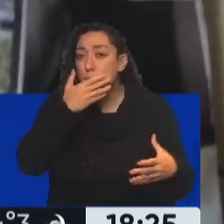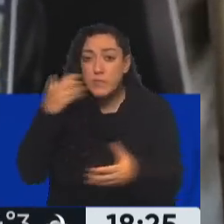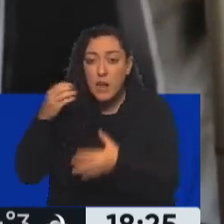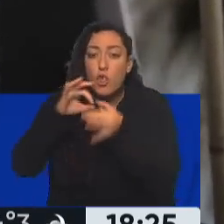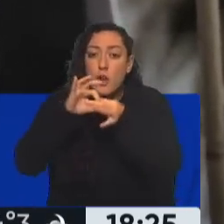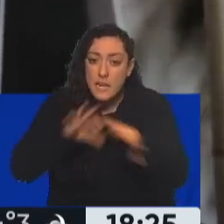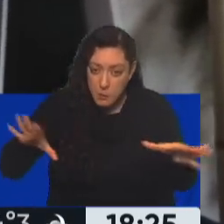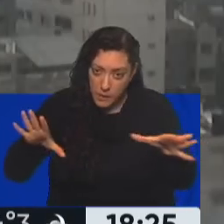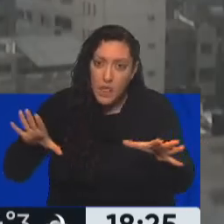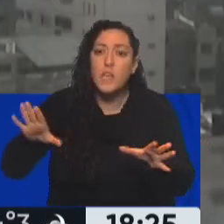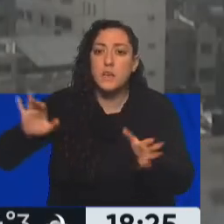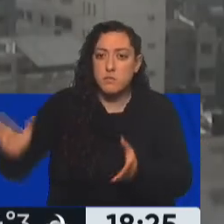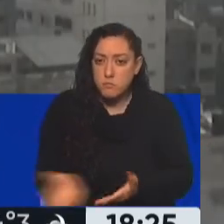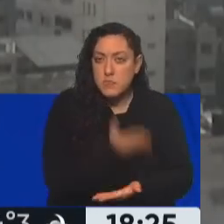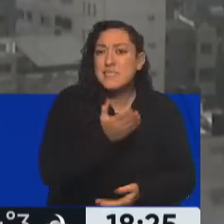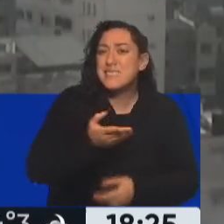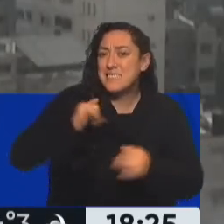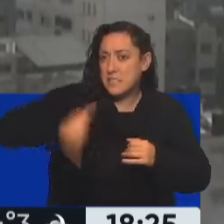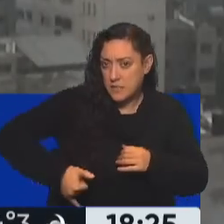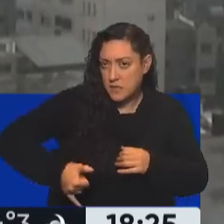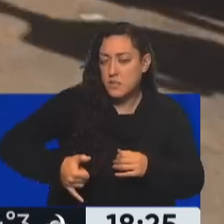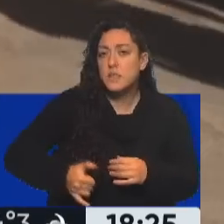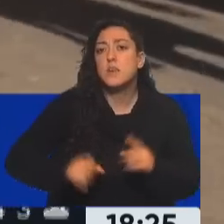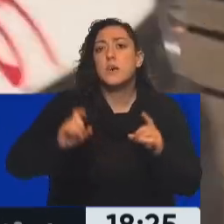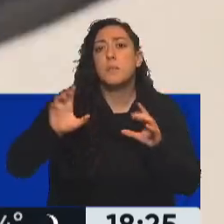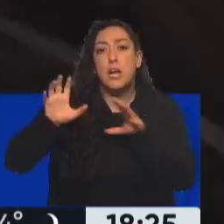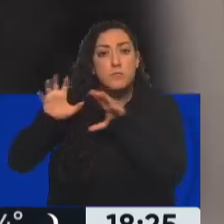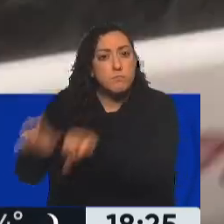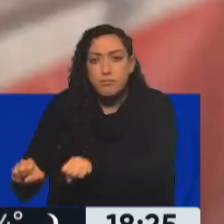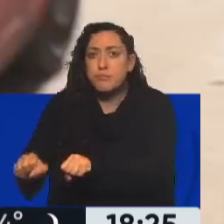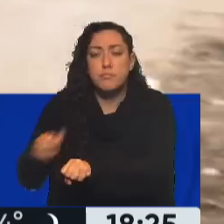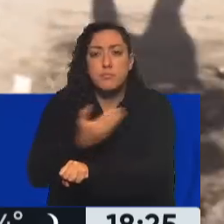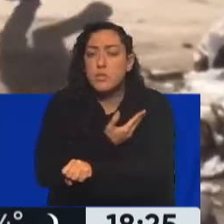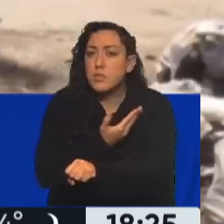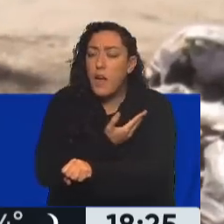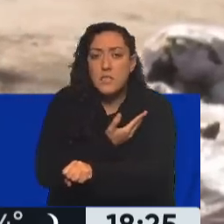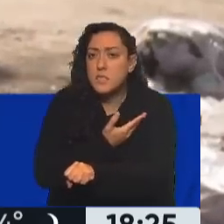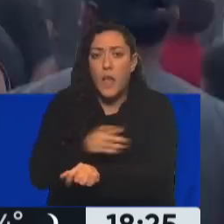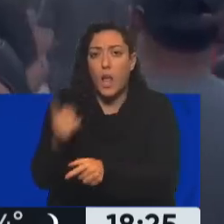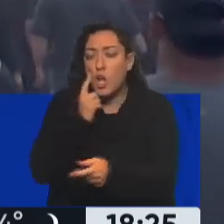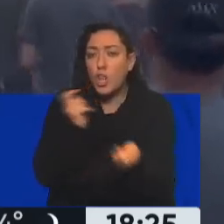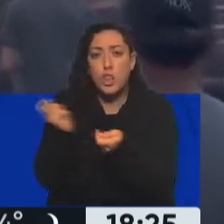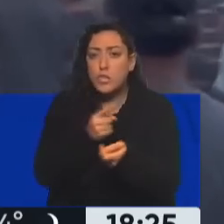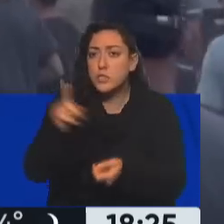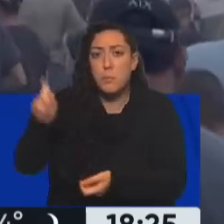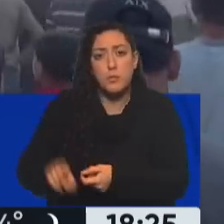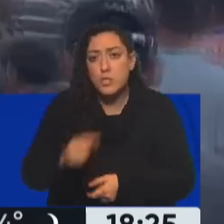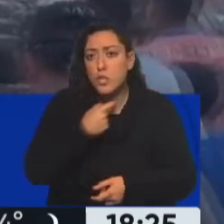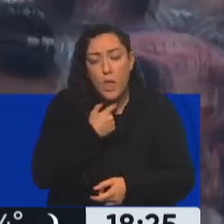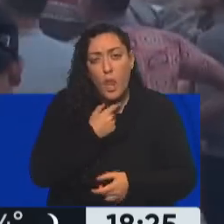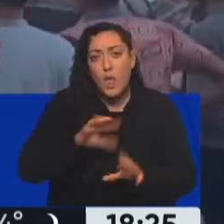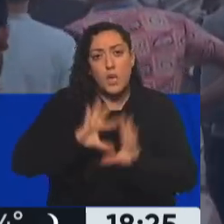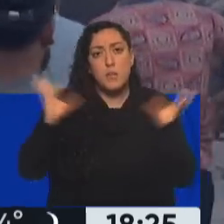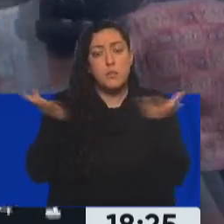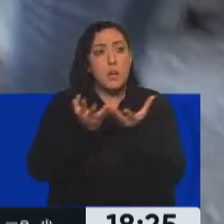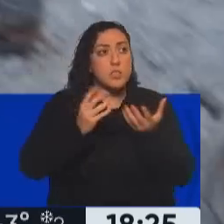aún en poder de Hamás, ni renunciará a tomar el control total de Gaza, a pesar de las crecientes presiones internacionales que